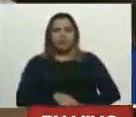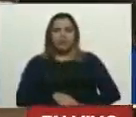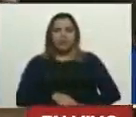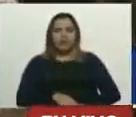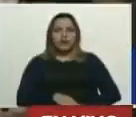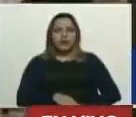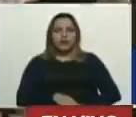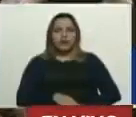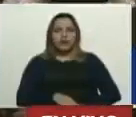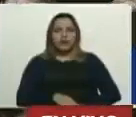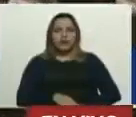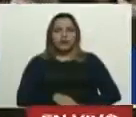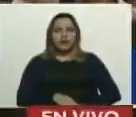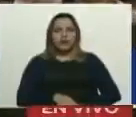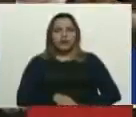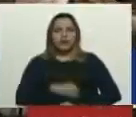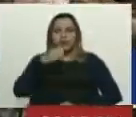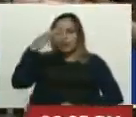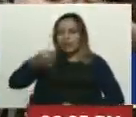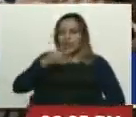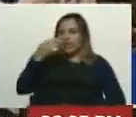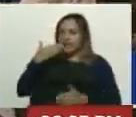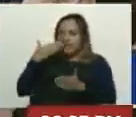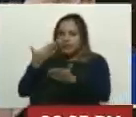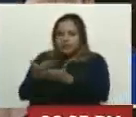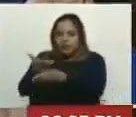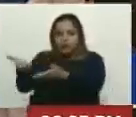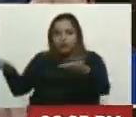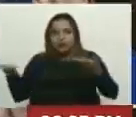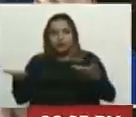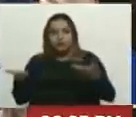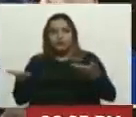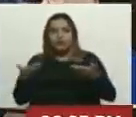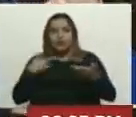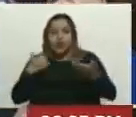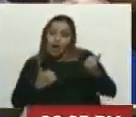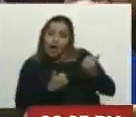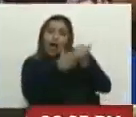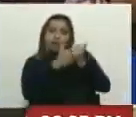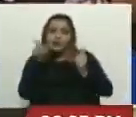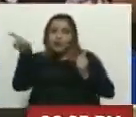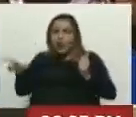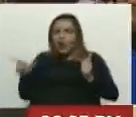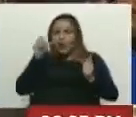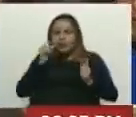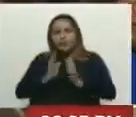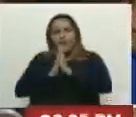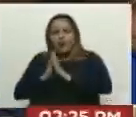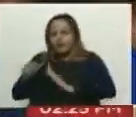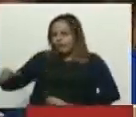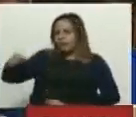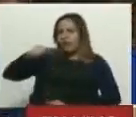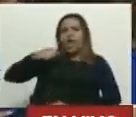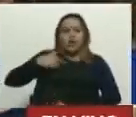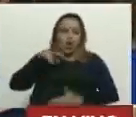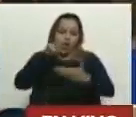son buenas tardes. Con el permiso de todos, le voy a pedir apoyo al caballero para que me sostenga y poder leer con